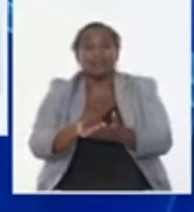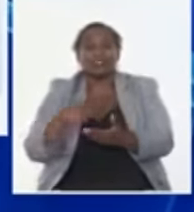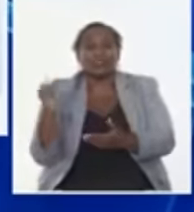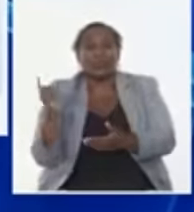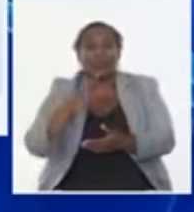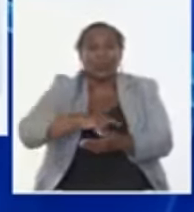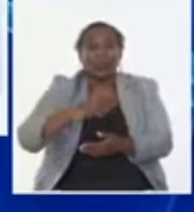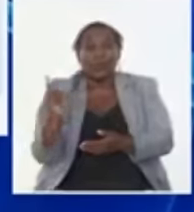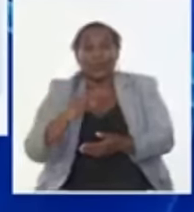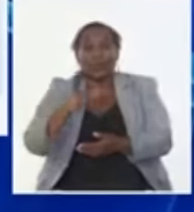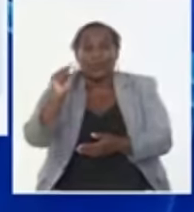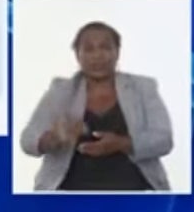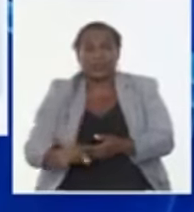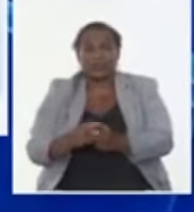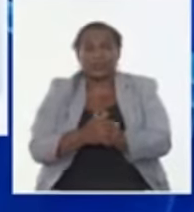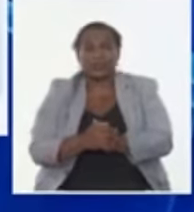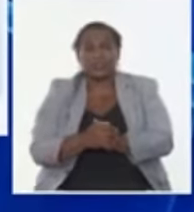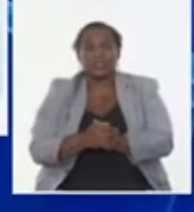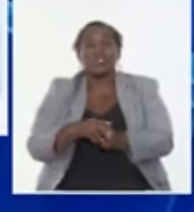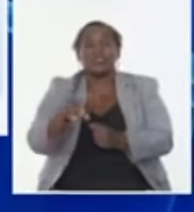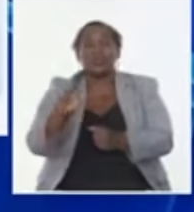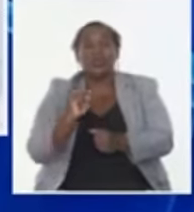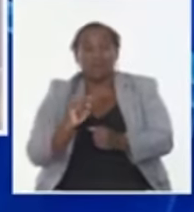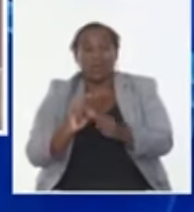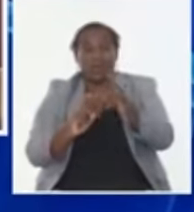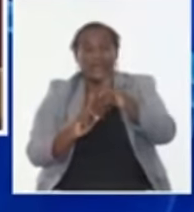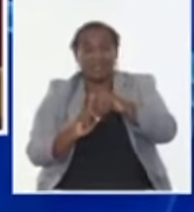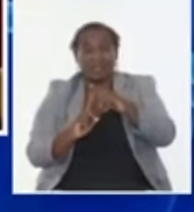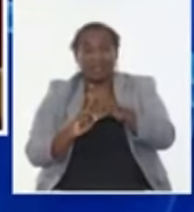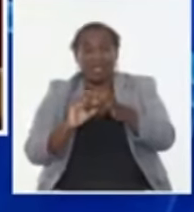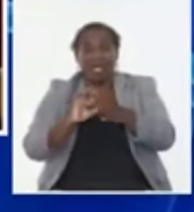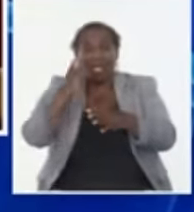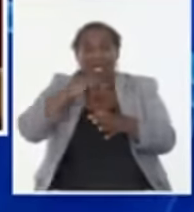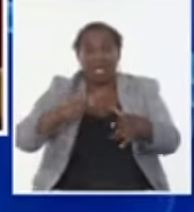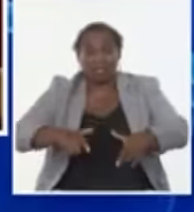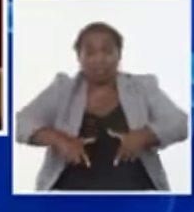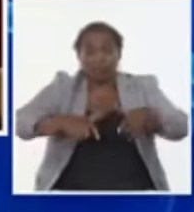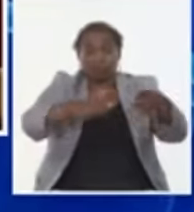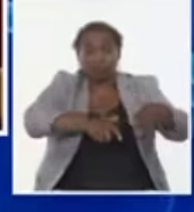pasajeros y las nuevas tarifas para el gas licuado. Como hemos expresado,